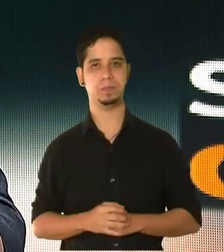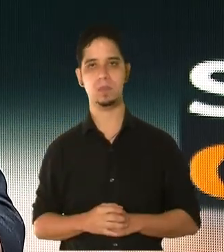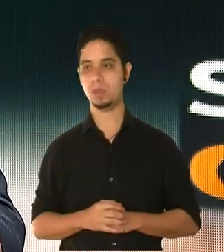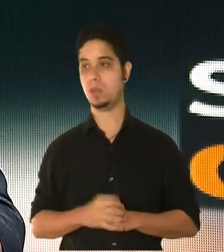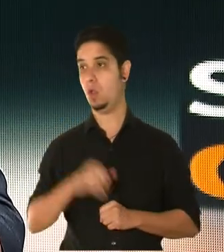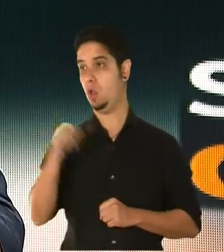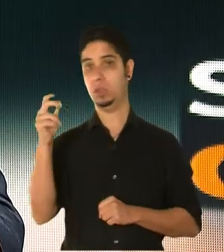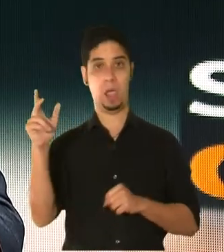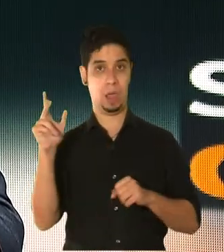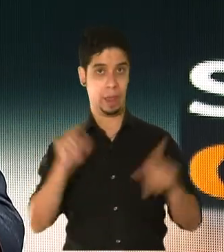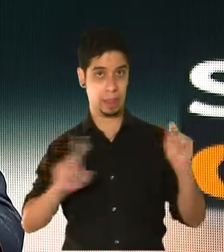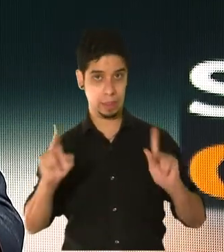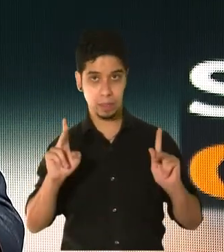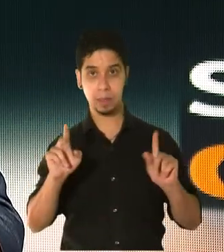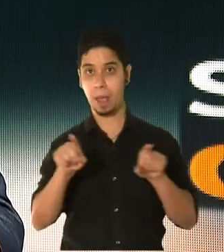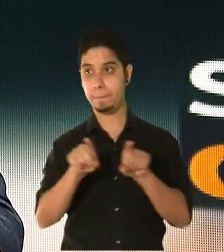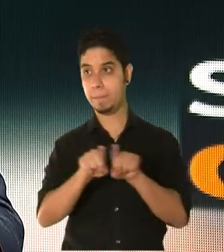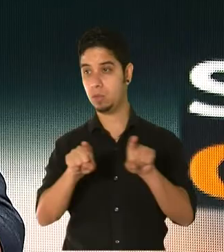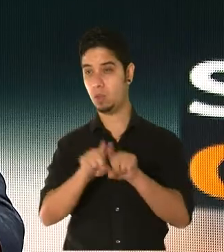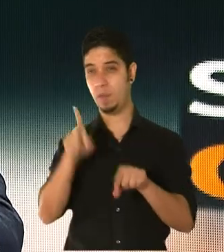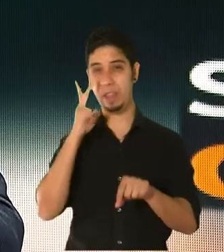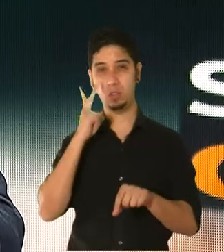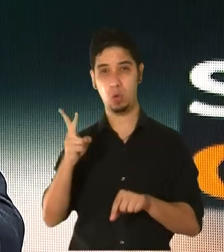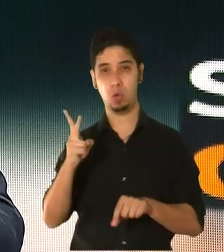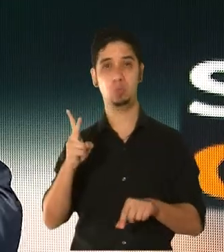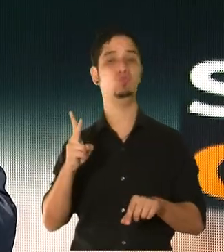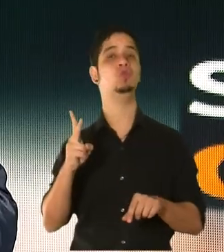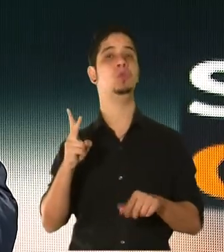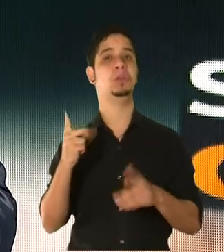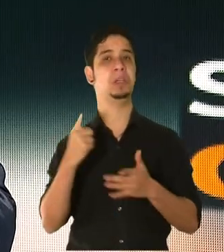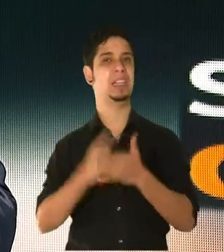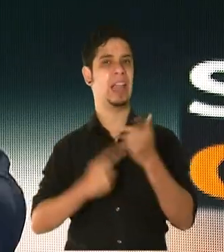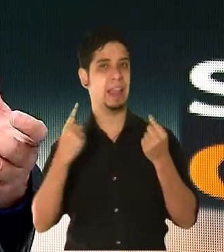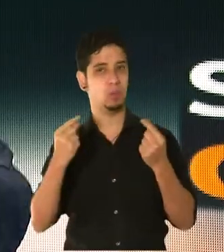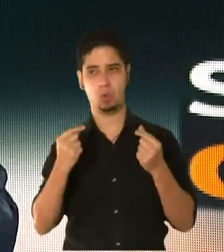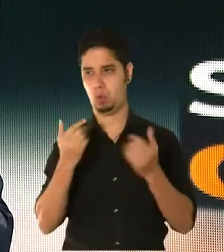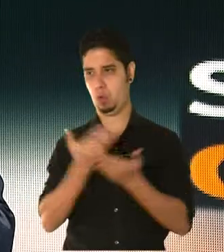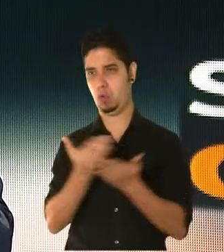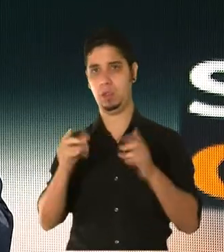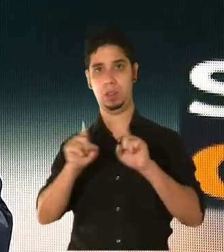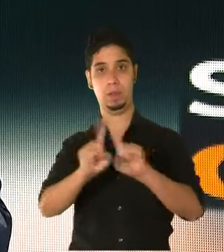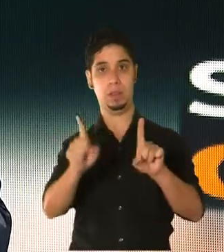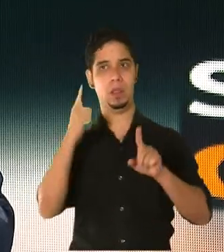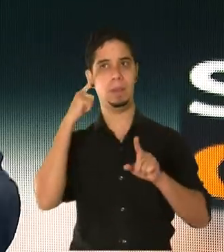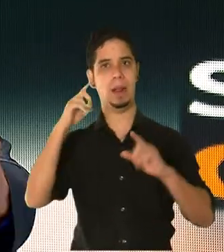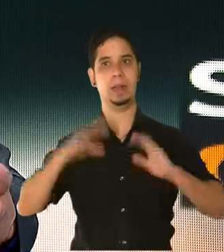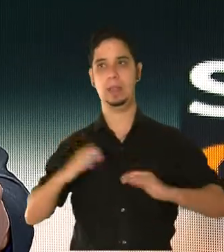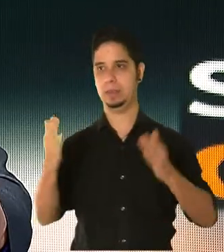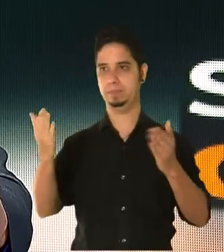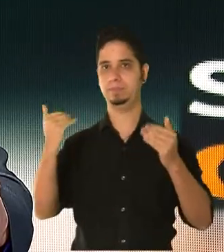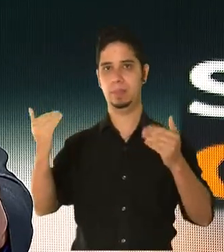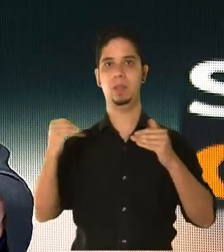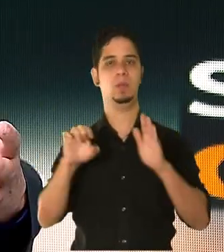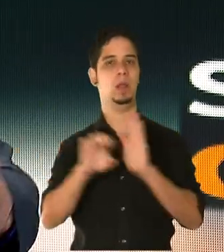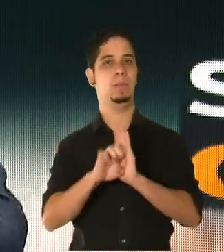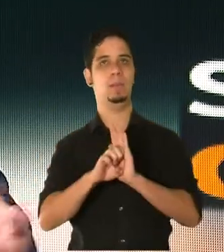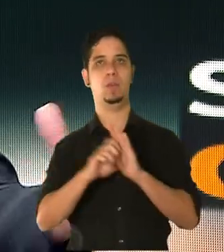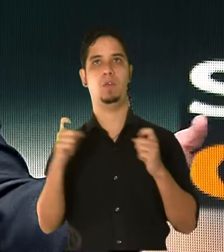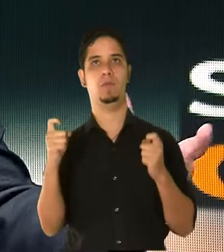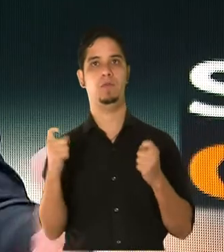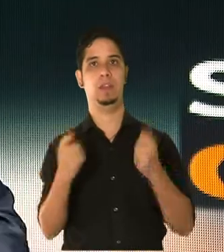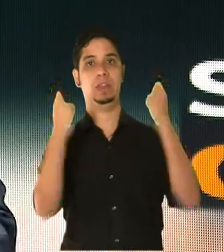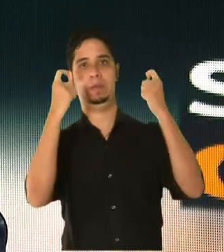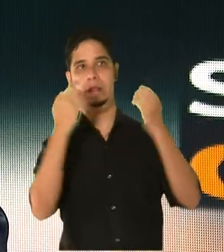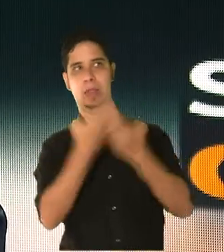que ha hecho diario como cosas diferentes para atraer clientes como hacerles de un festival de esto un